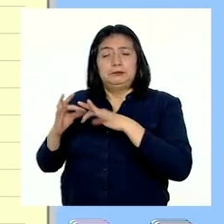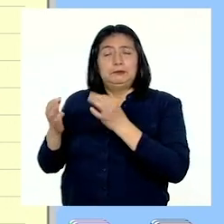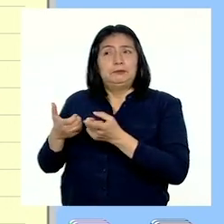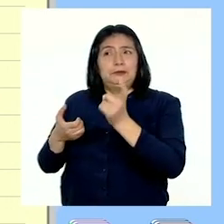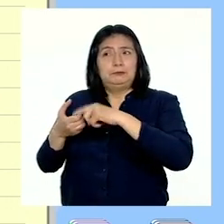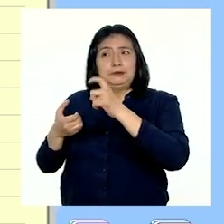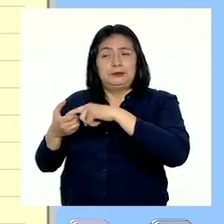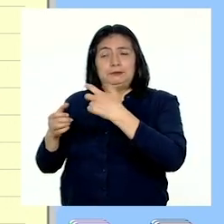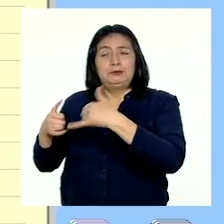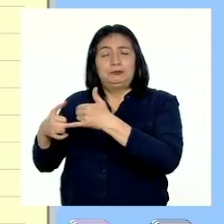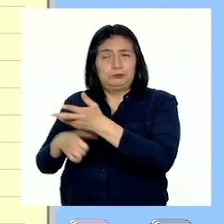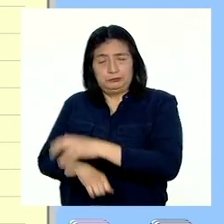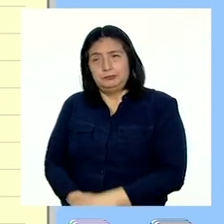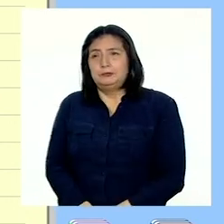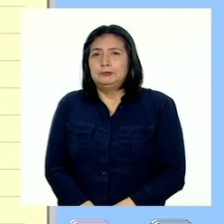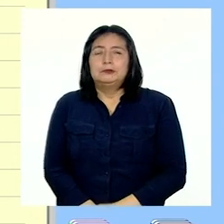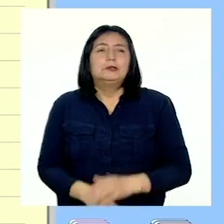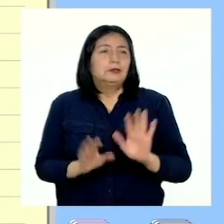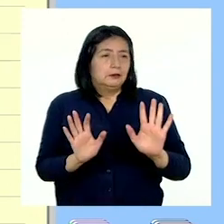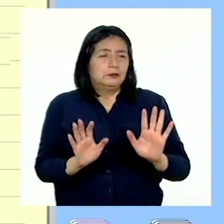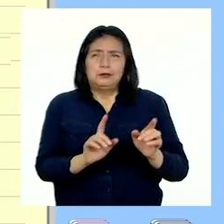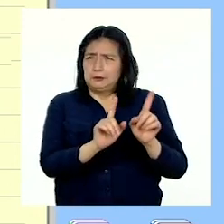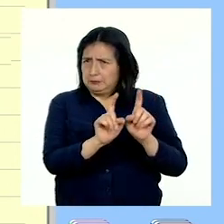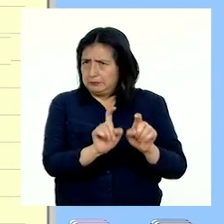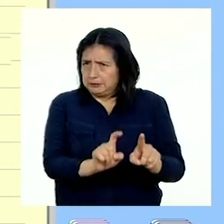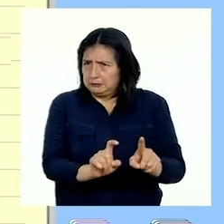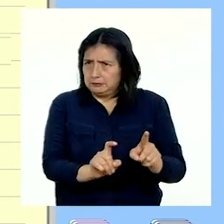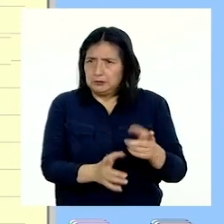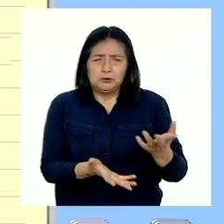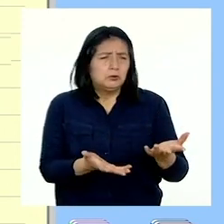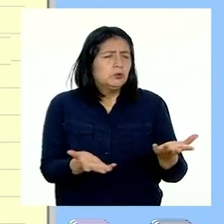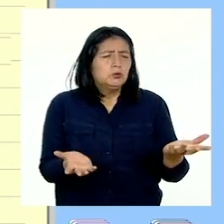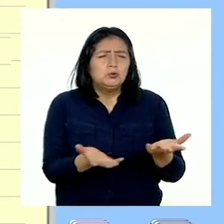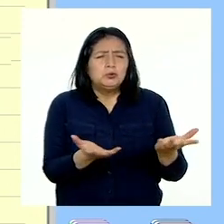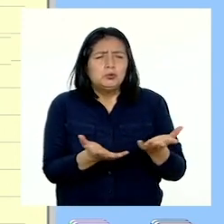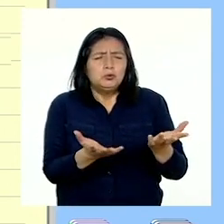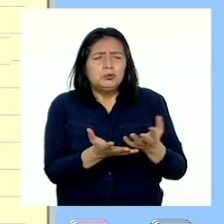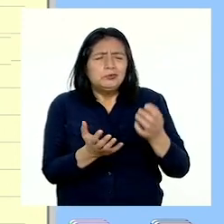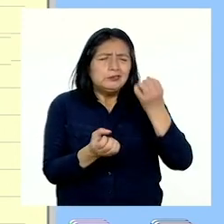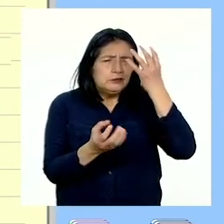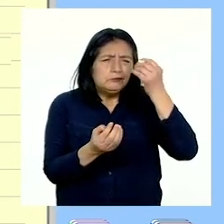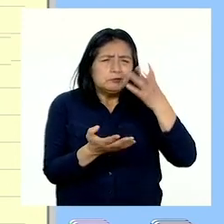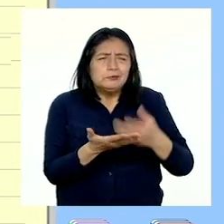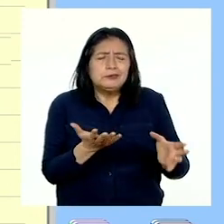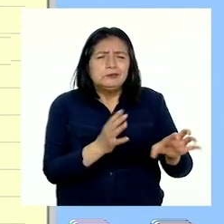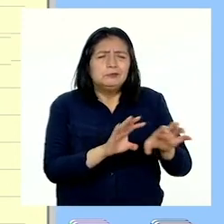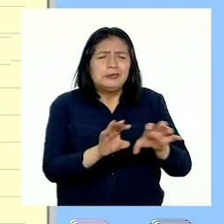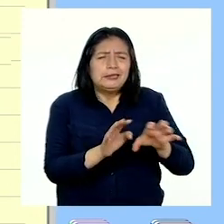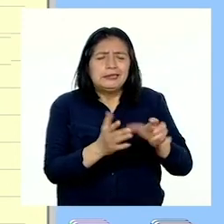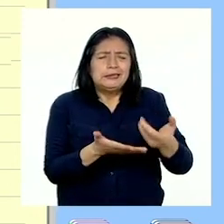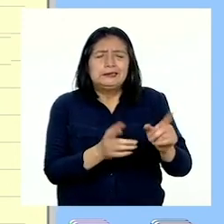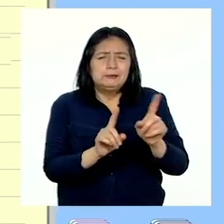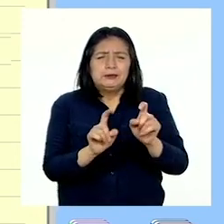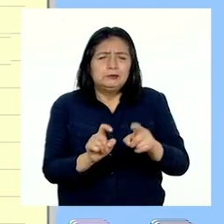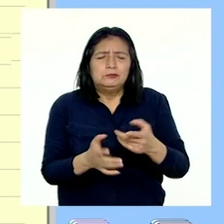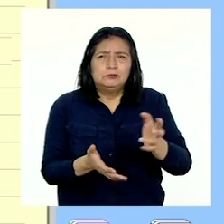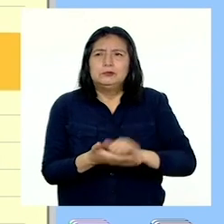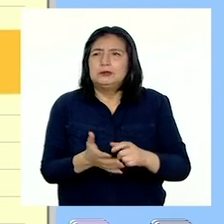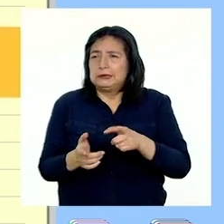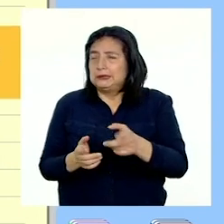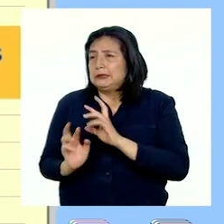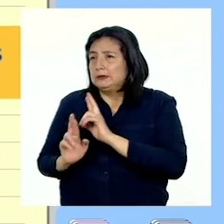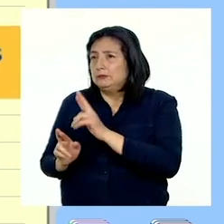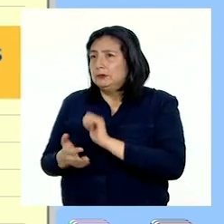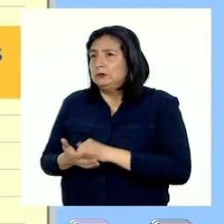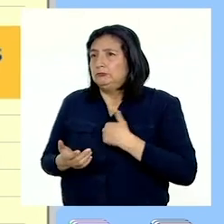que participen del juego. En la pregunta ¿en qué fuentes me apoyaré para elaborar las preguntas y respuestas?, él